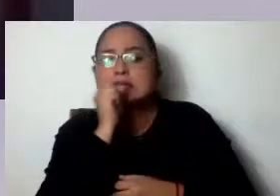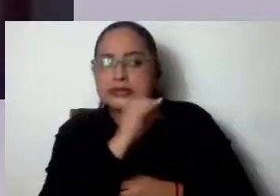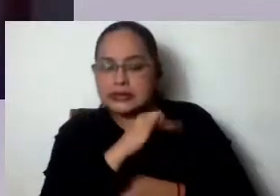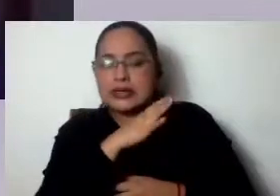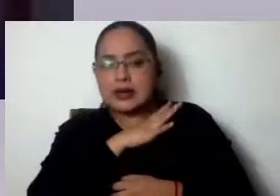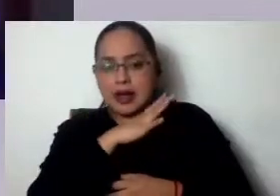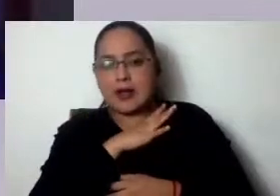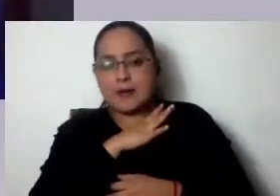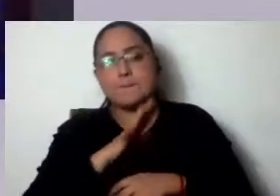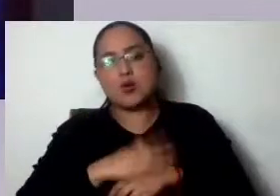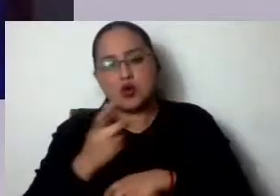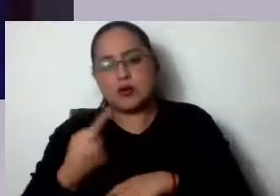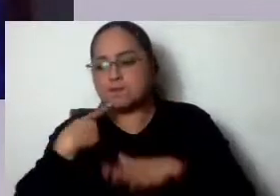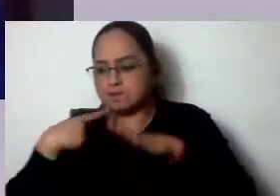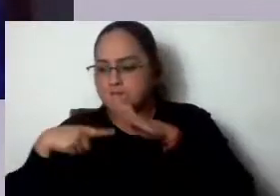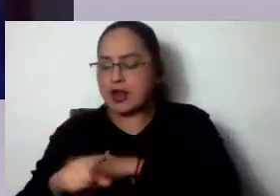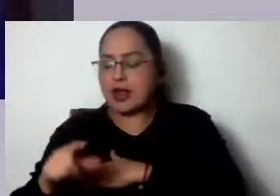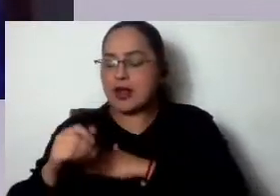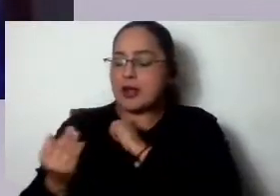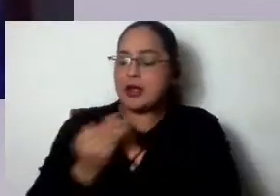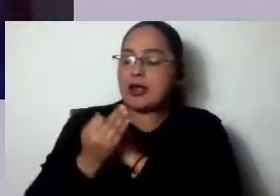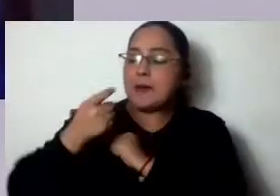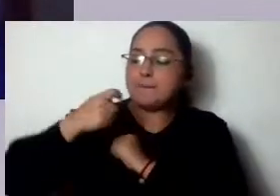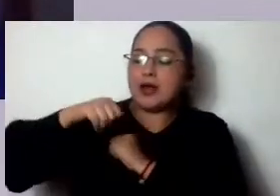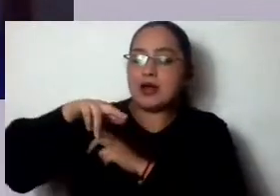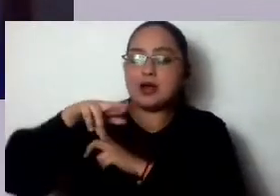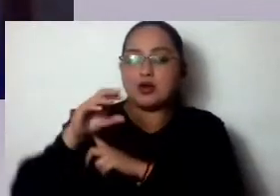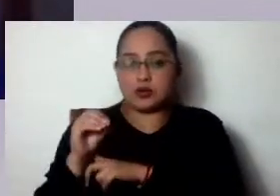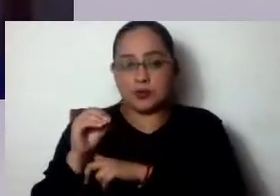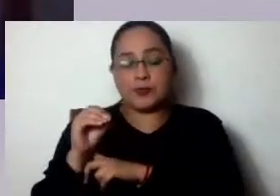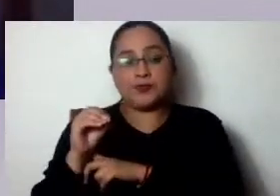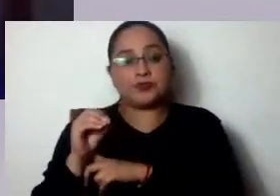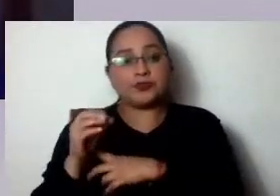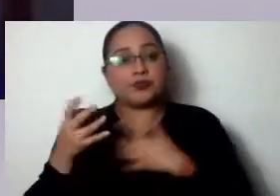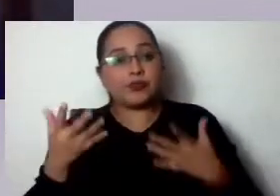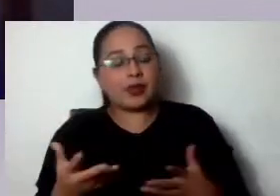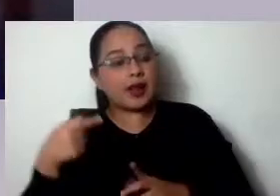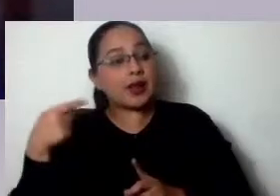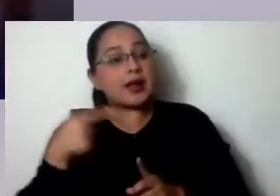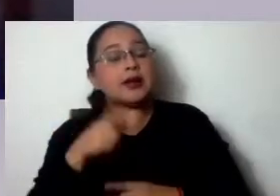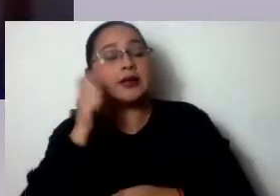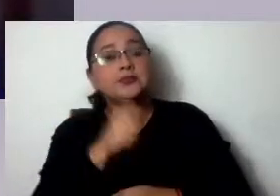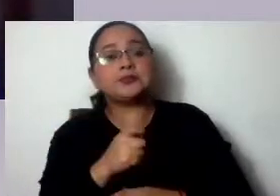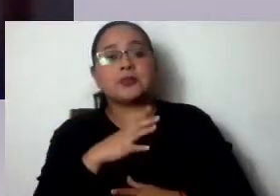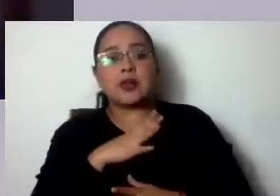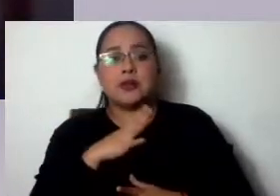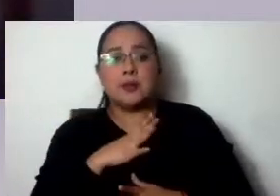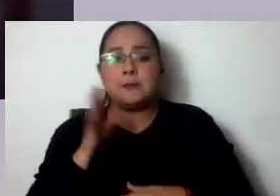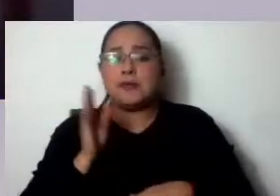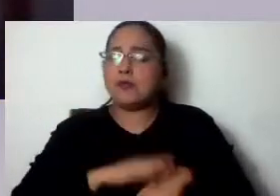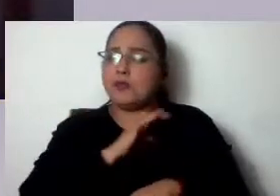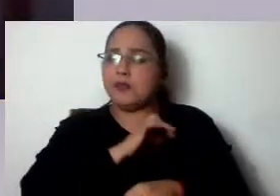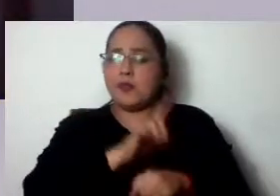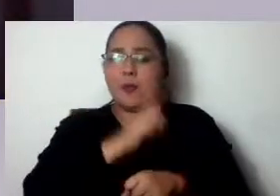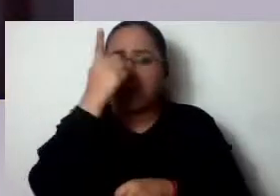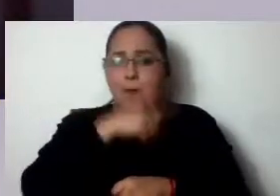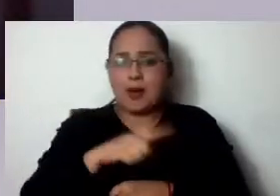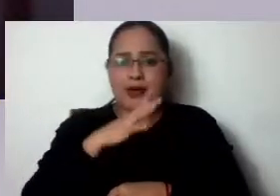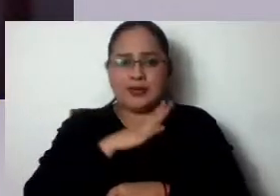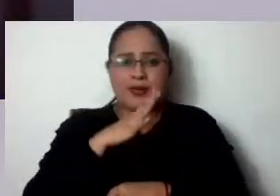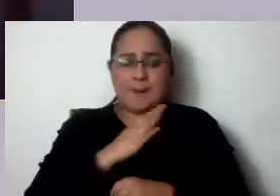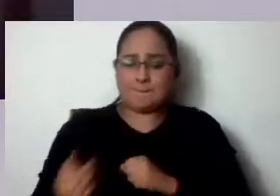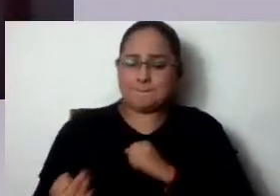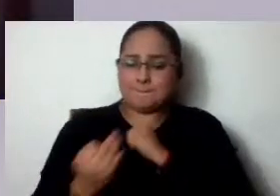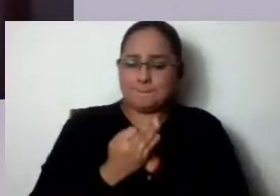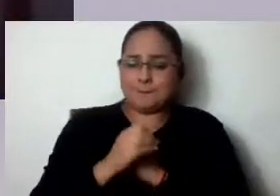por último en este precedente se concluye que el interés legítimo ha servido de manera especial para la protección de intereses